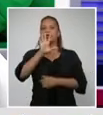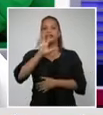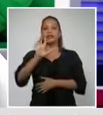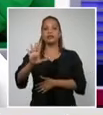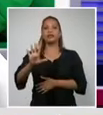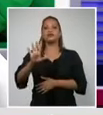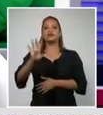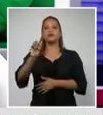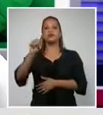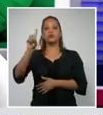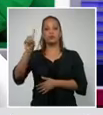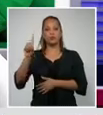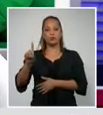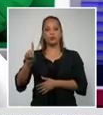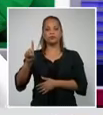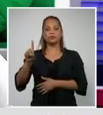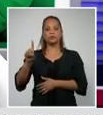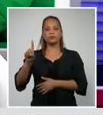501